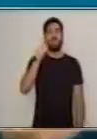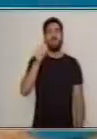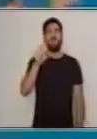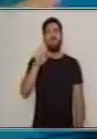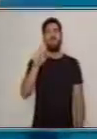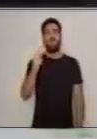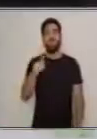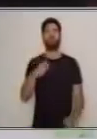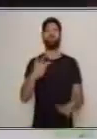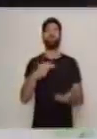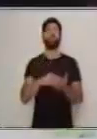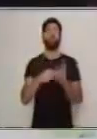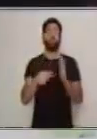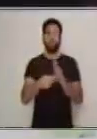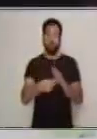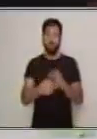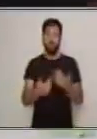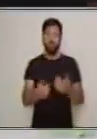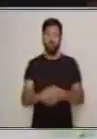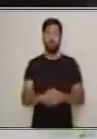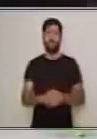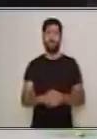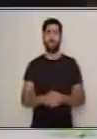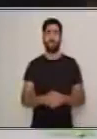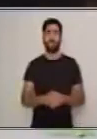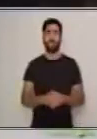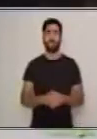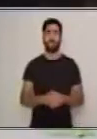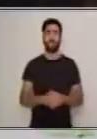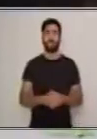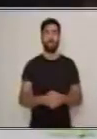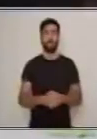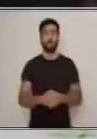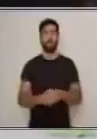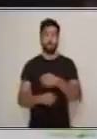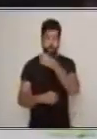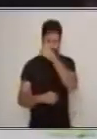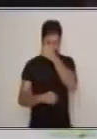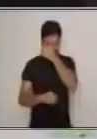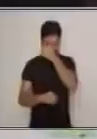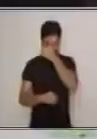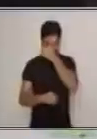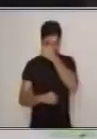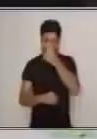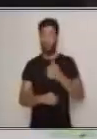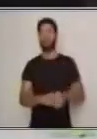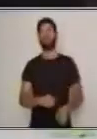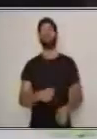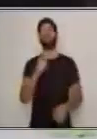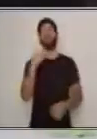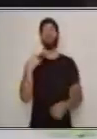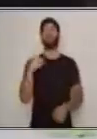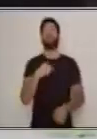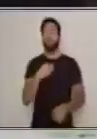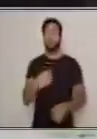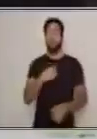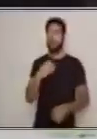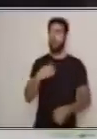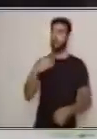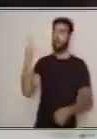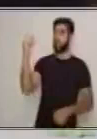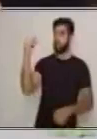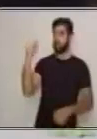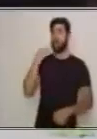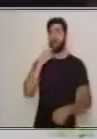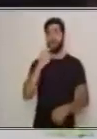Cuando iniciamos en primer grado o en la prepa a exponer, siempre lo hacemos, nos aconsejan nuestros maestros o